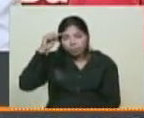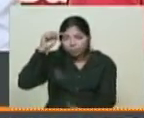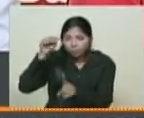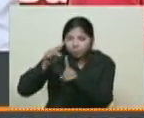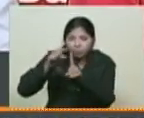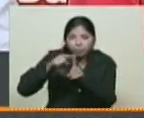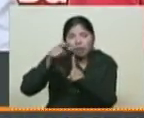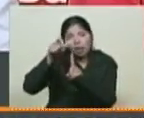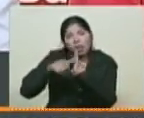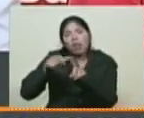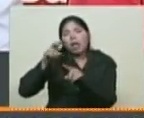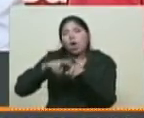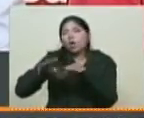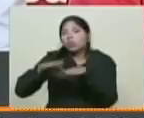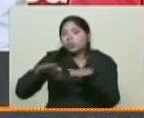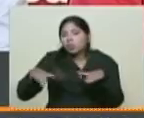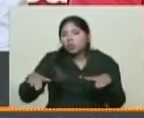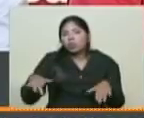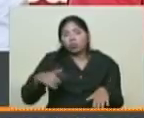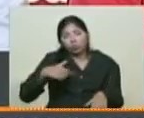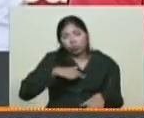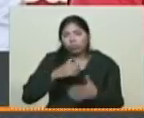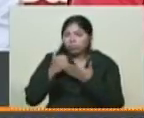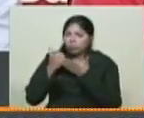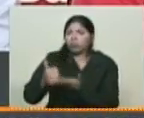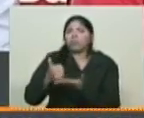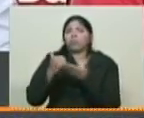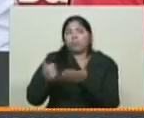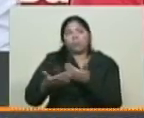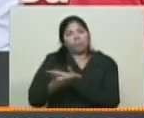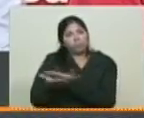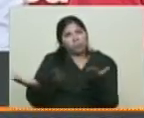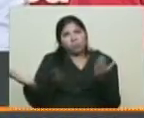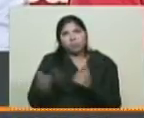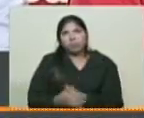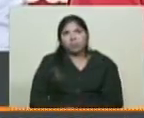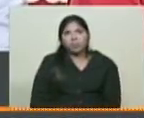que seguir adelante respondiéndole al pueblo de Venezuela.